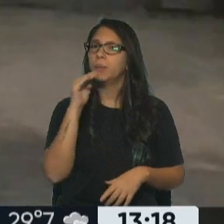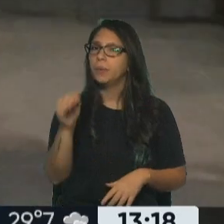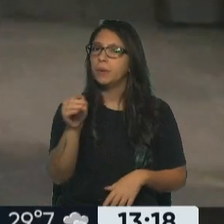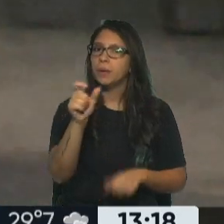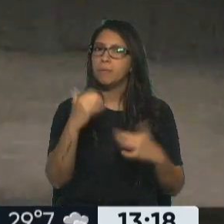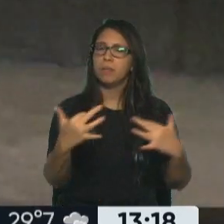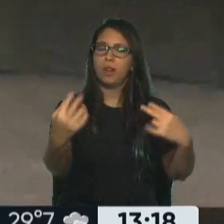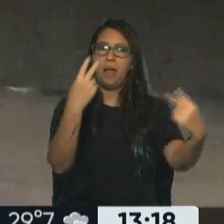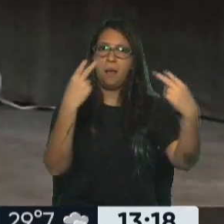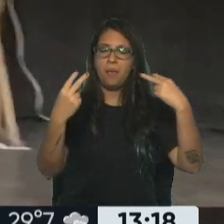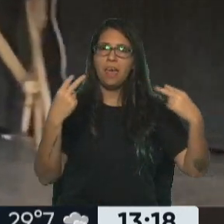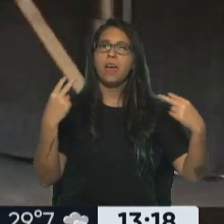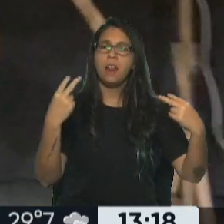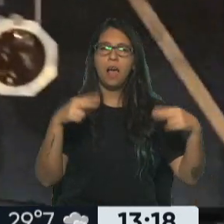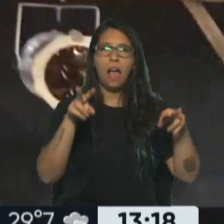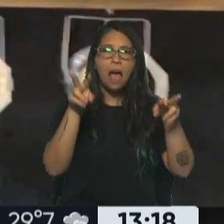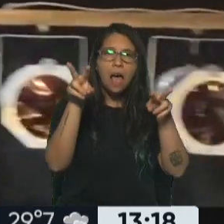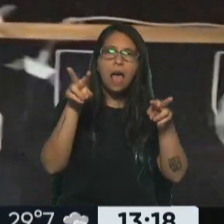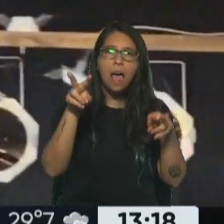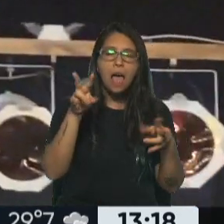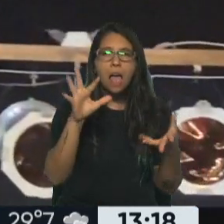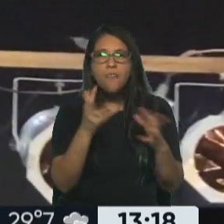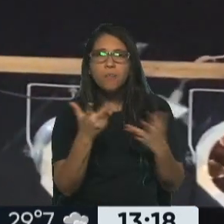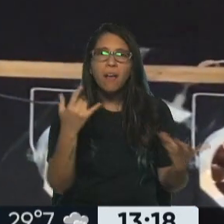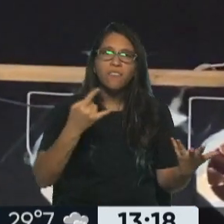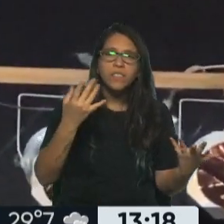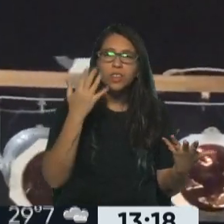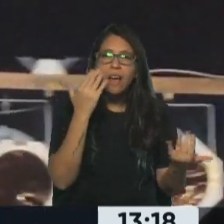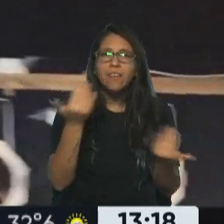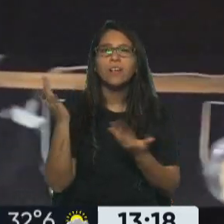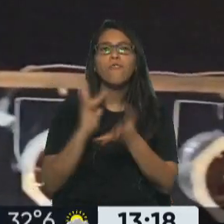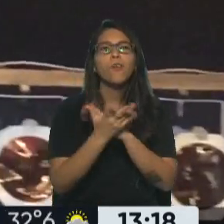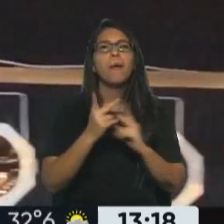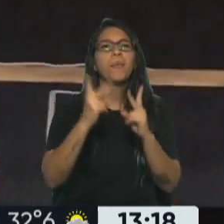generando y va construyendo también una ficción con eso eh y vamos haciendo el viaje juntos